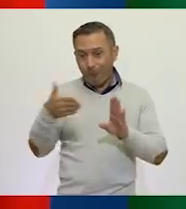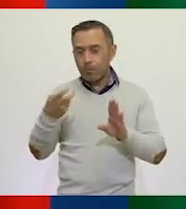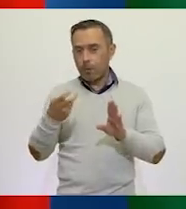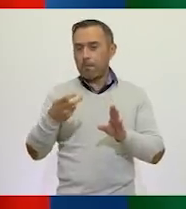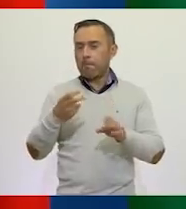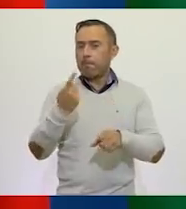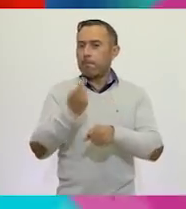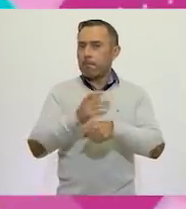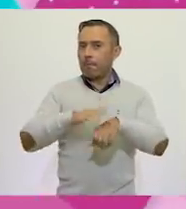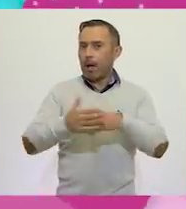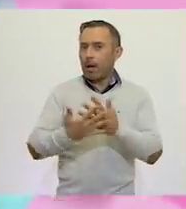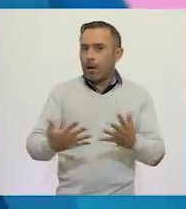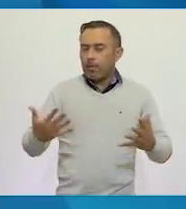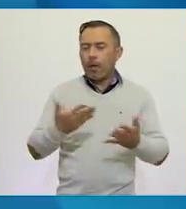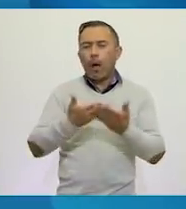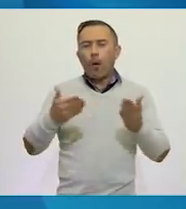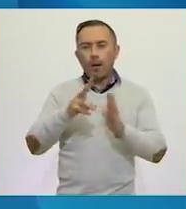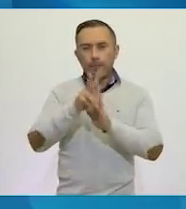el siguiente video.